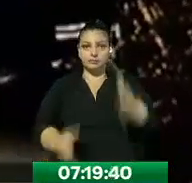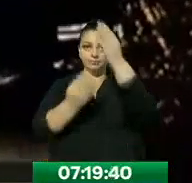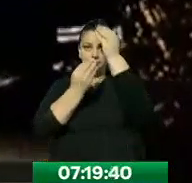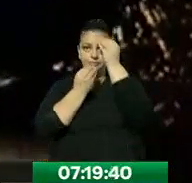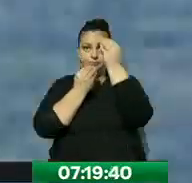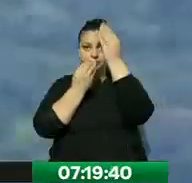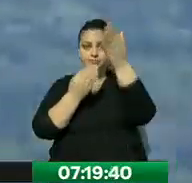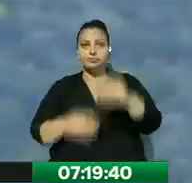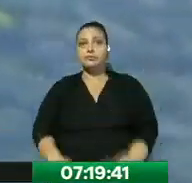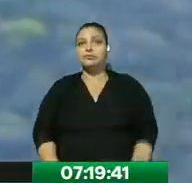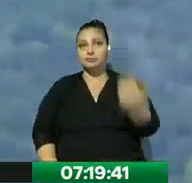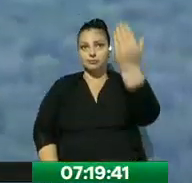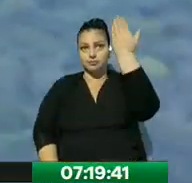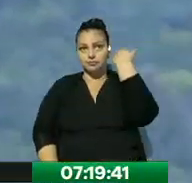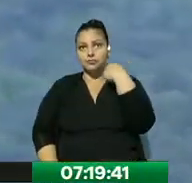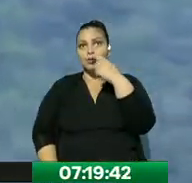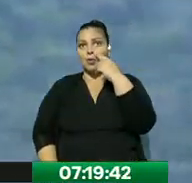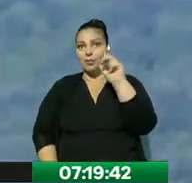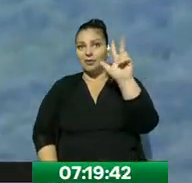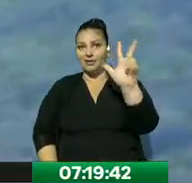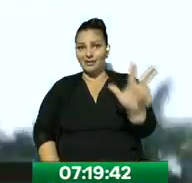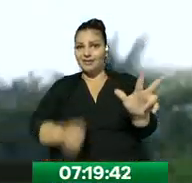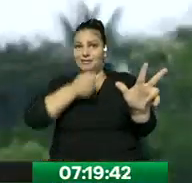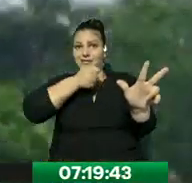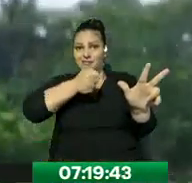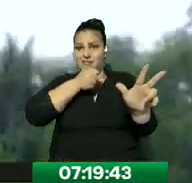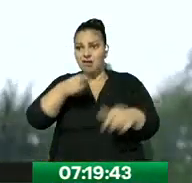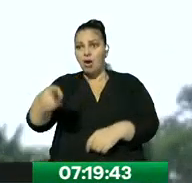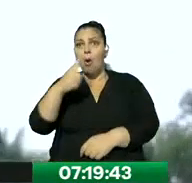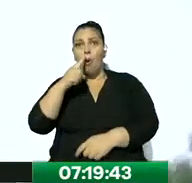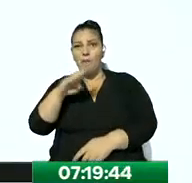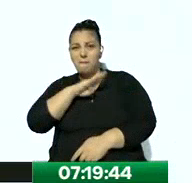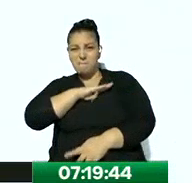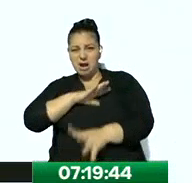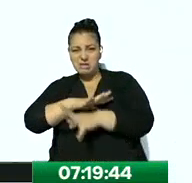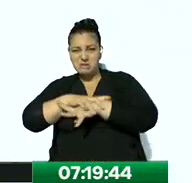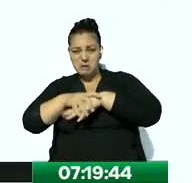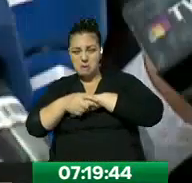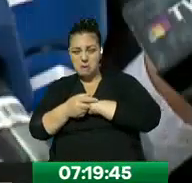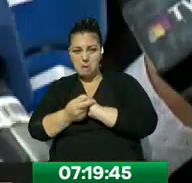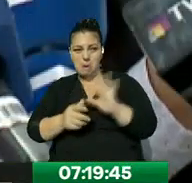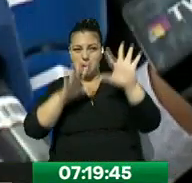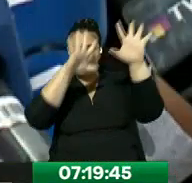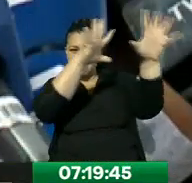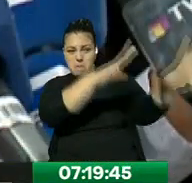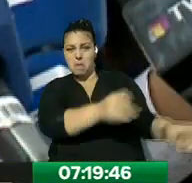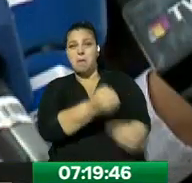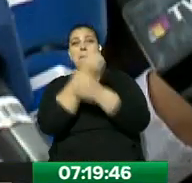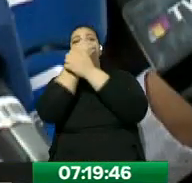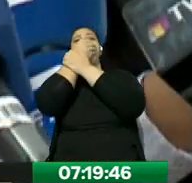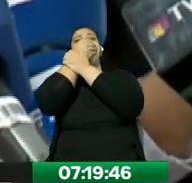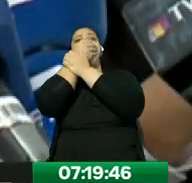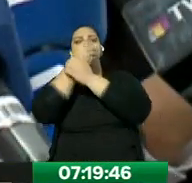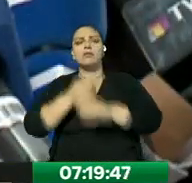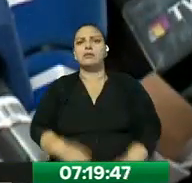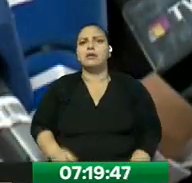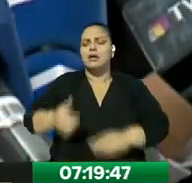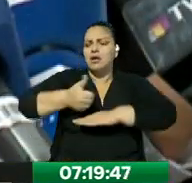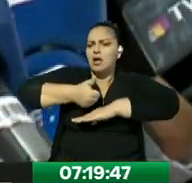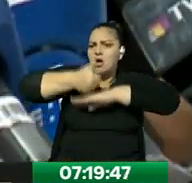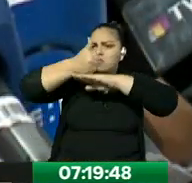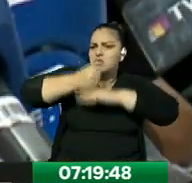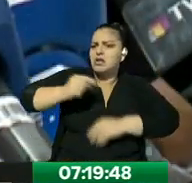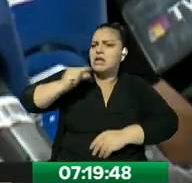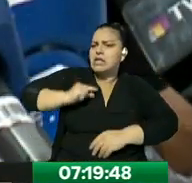secuestro. Instó a las autoridades a que se refuerce el control en la frontera. Todo ha venido de Colombia y